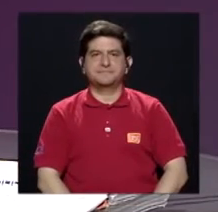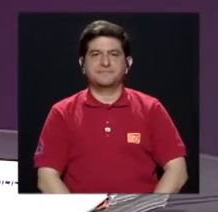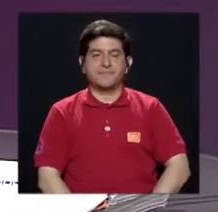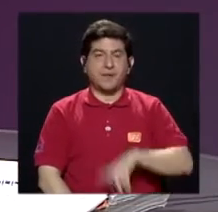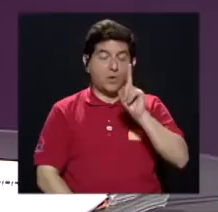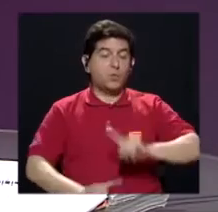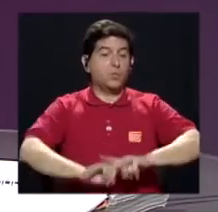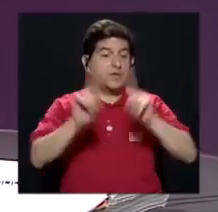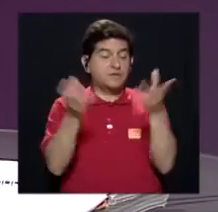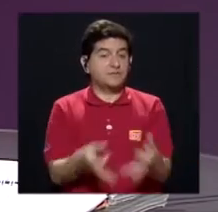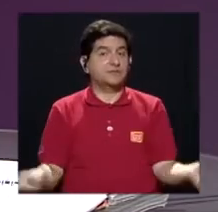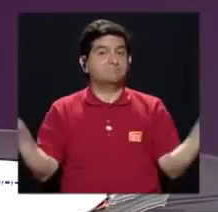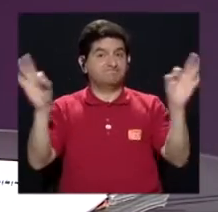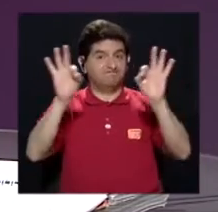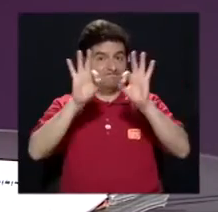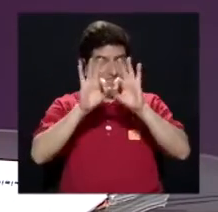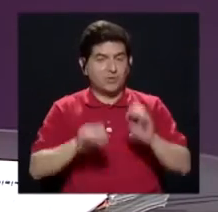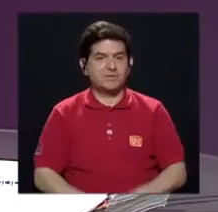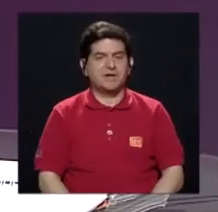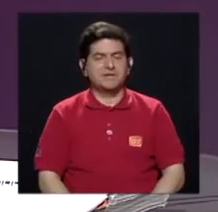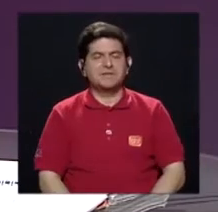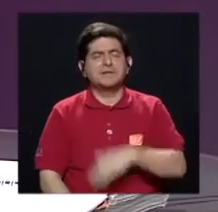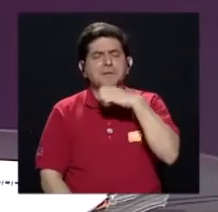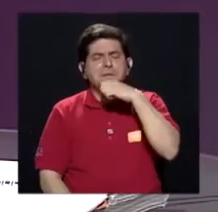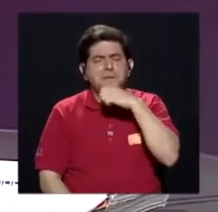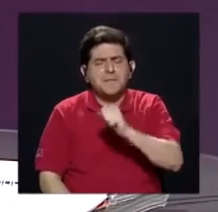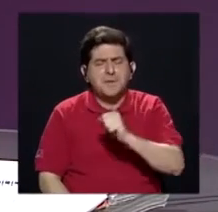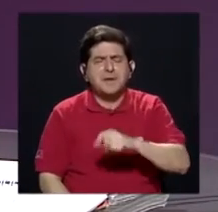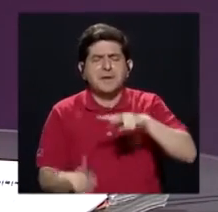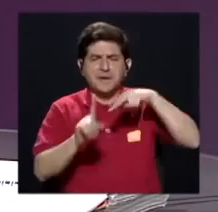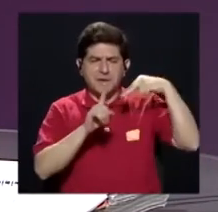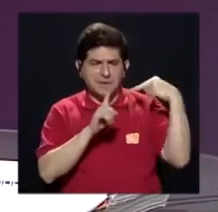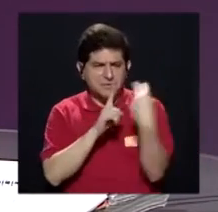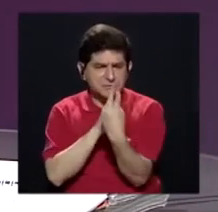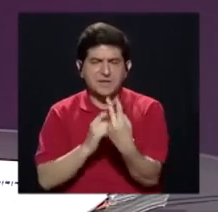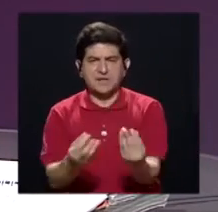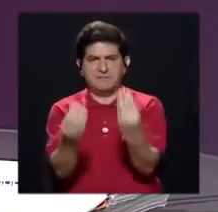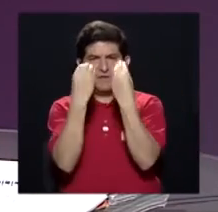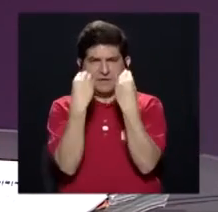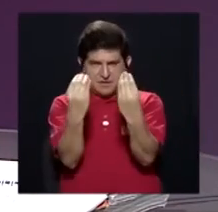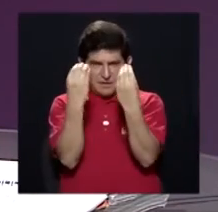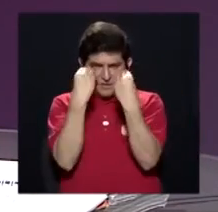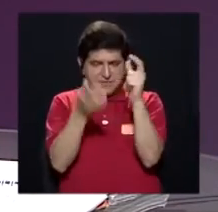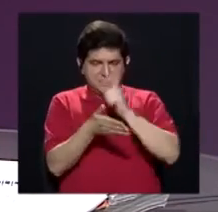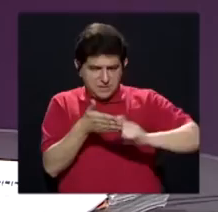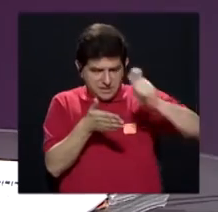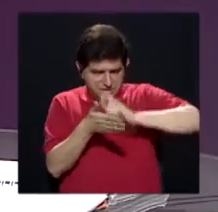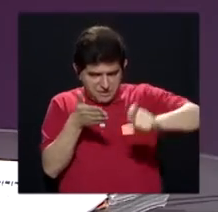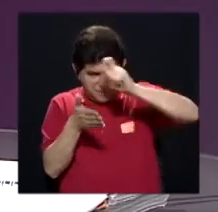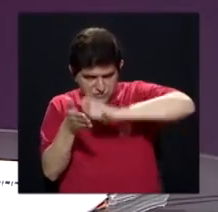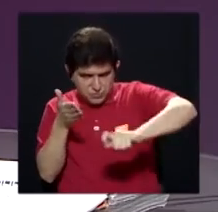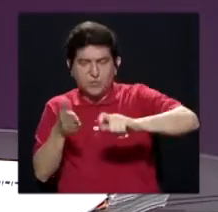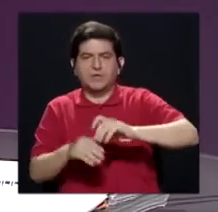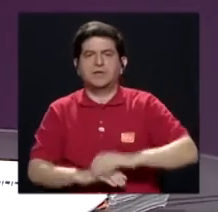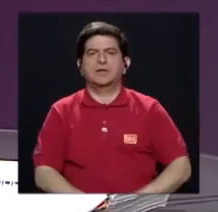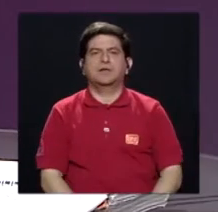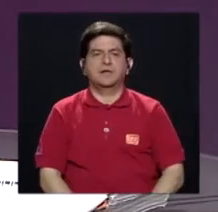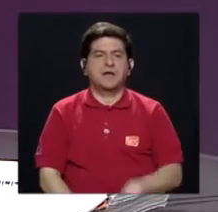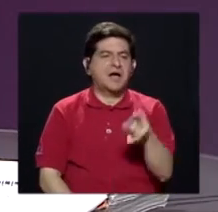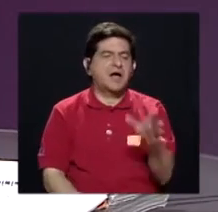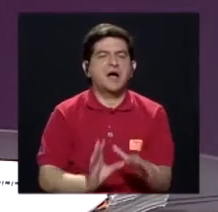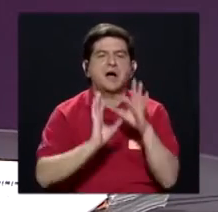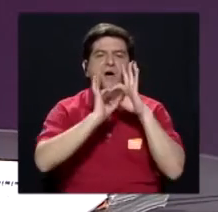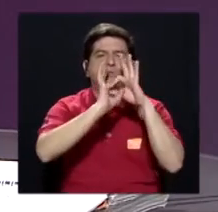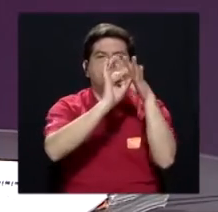Una de las diferencias claves es que en los viejos paradigmas, en lo que nos enseñaron en las escuelas, es que se